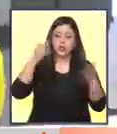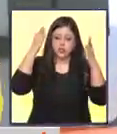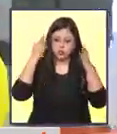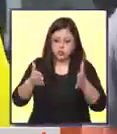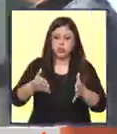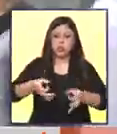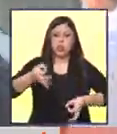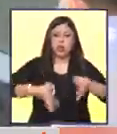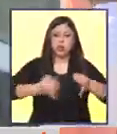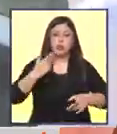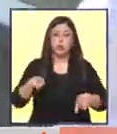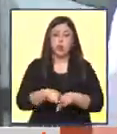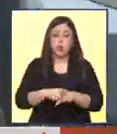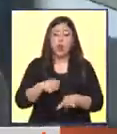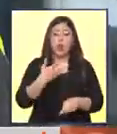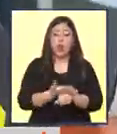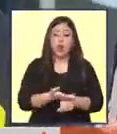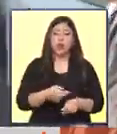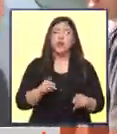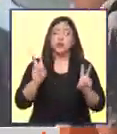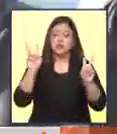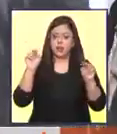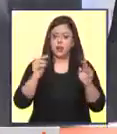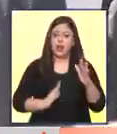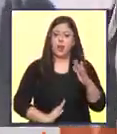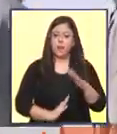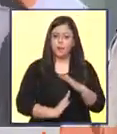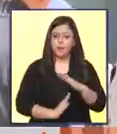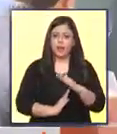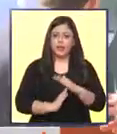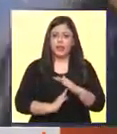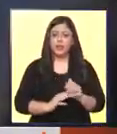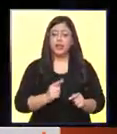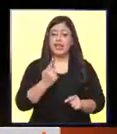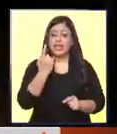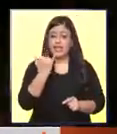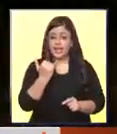algunos temas pendientes. El pasado, al menos a uno de ellos, lo condena.